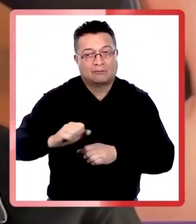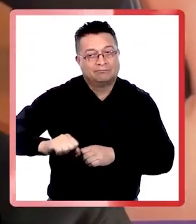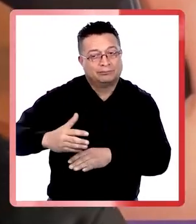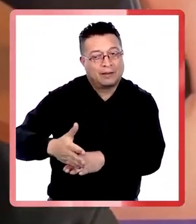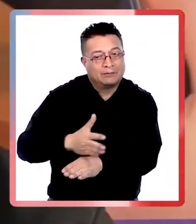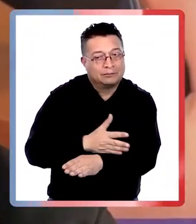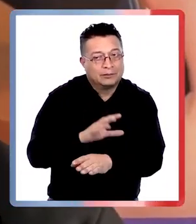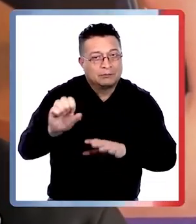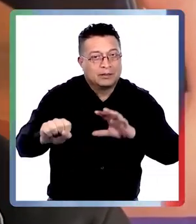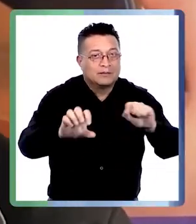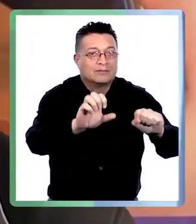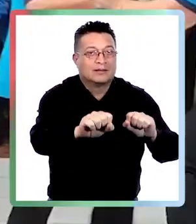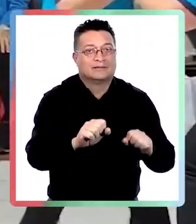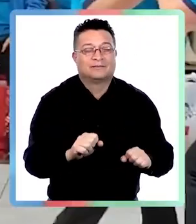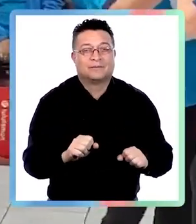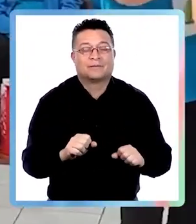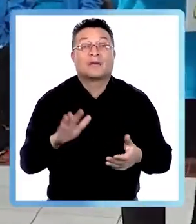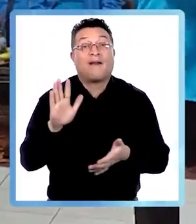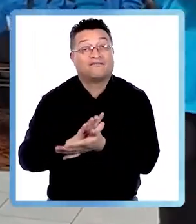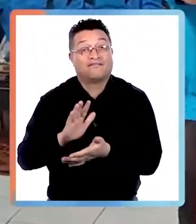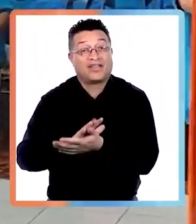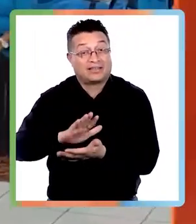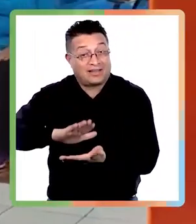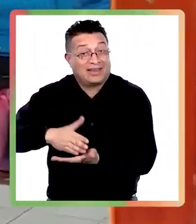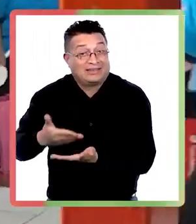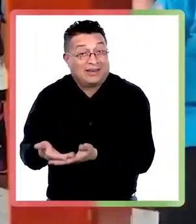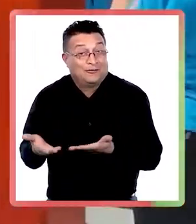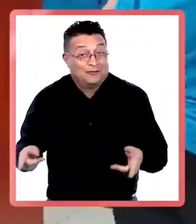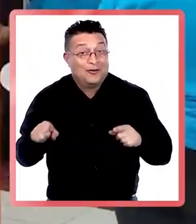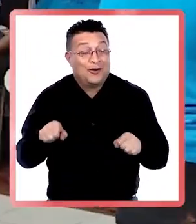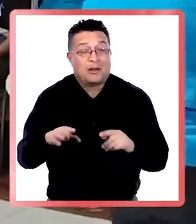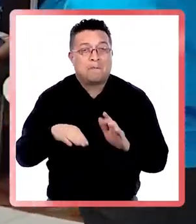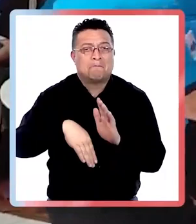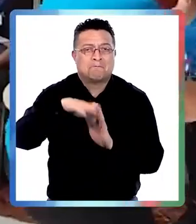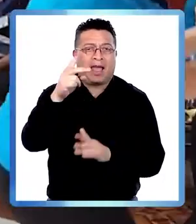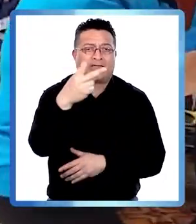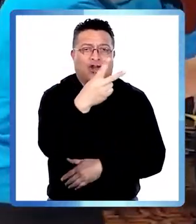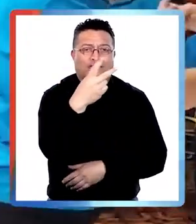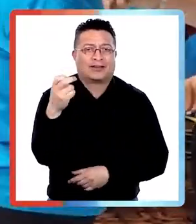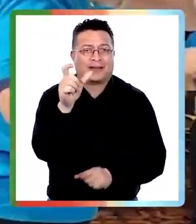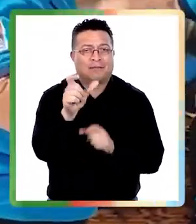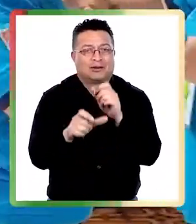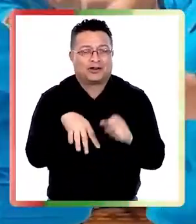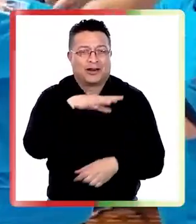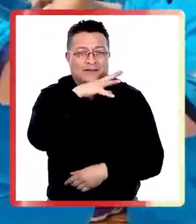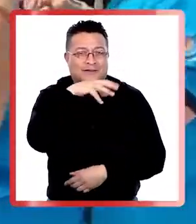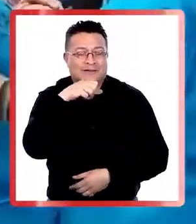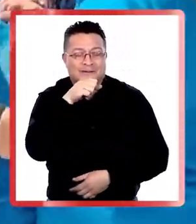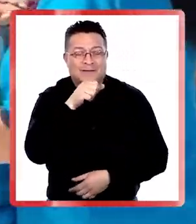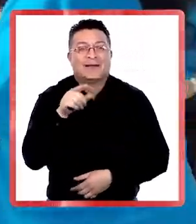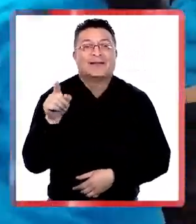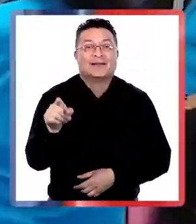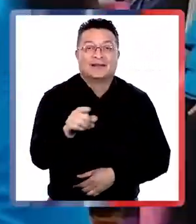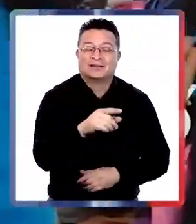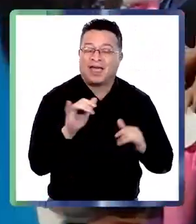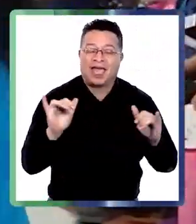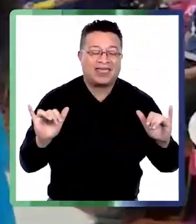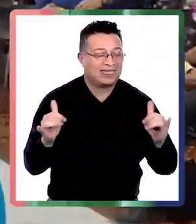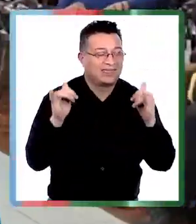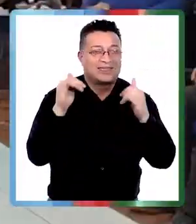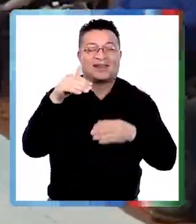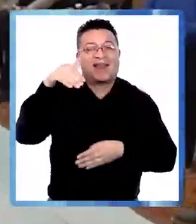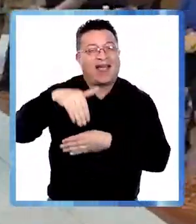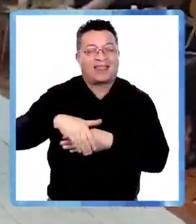trabajo preventivo de manera paralela. La fiesta saludable contó con más de 200 personas mayores, quienes pasaron